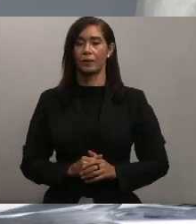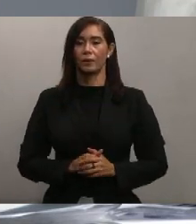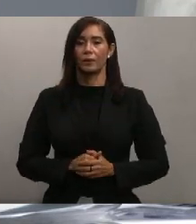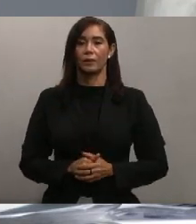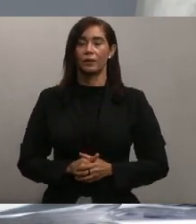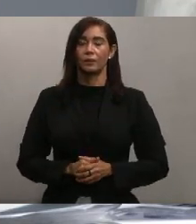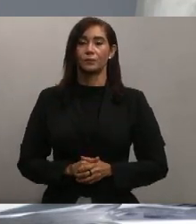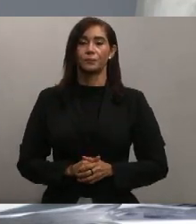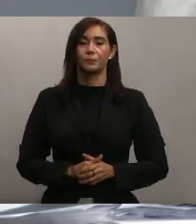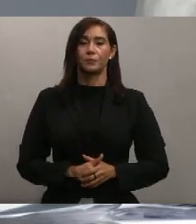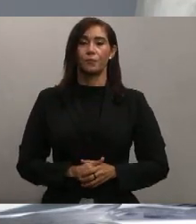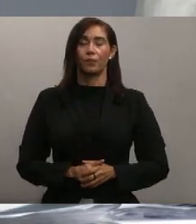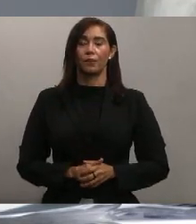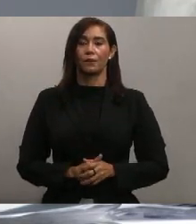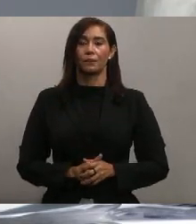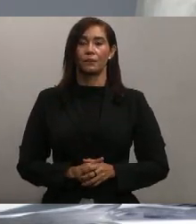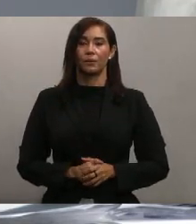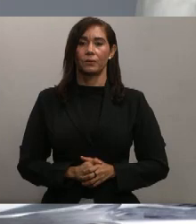y